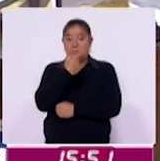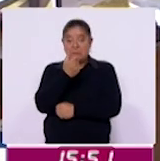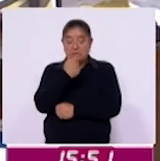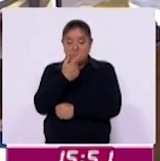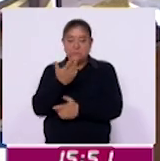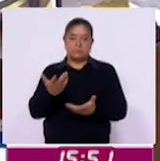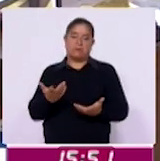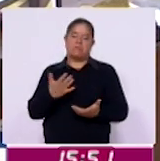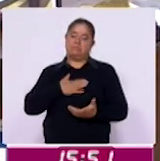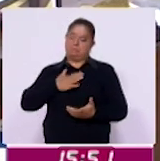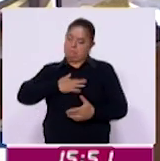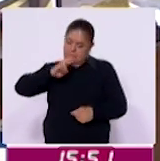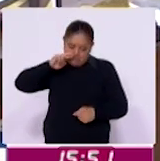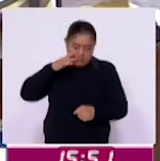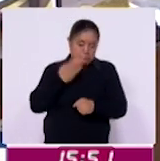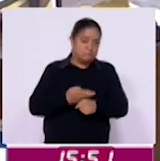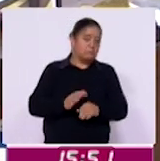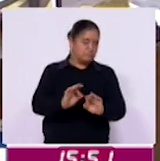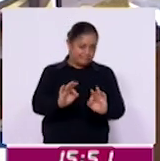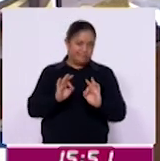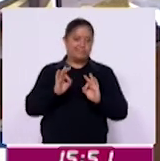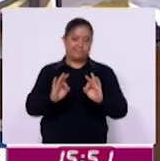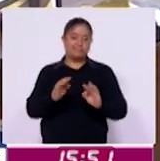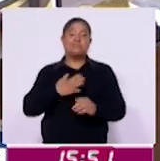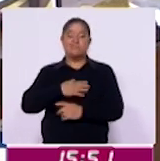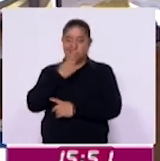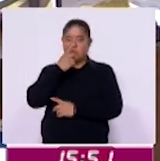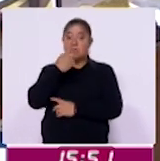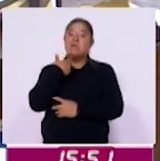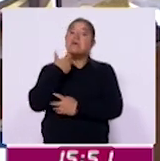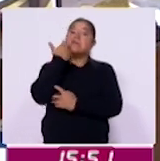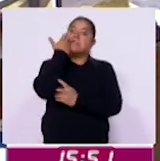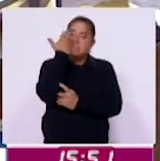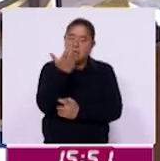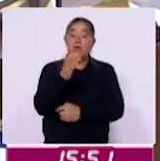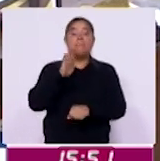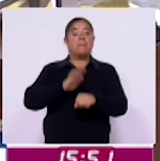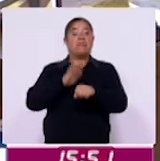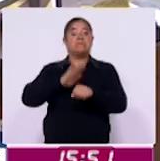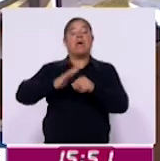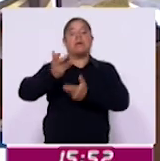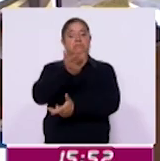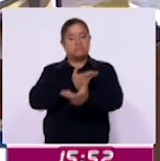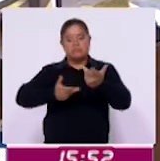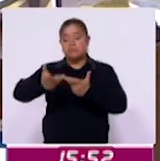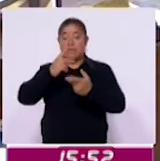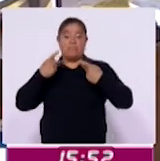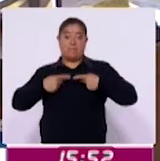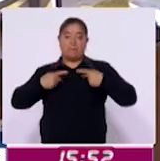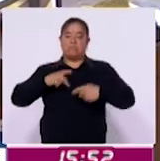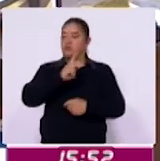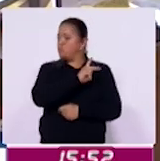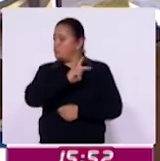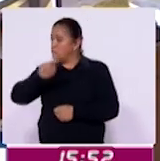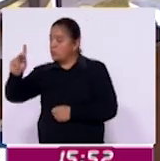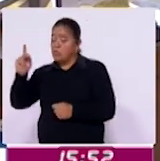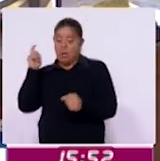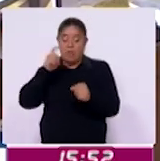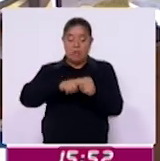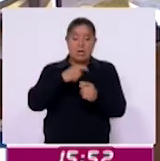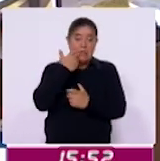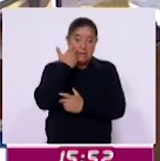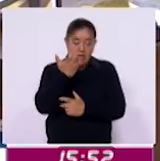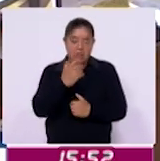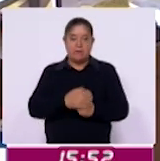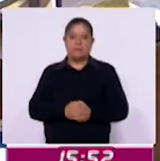responsabilidad. El hecho de decir, pues deseo seguir compartiendo pues estas hazañas con las personas que deseen integrarse y